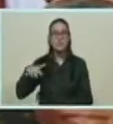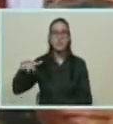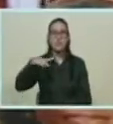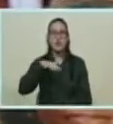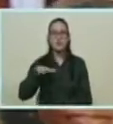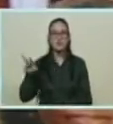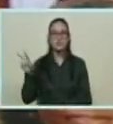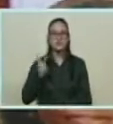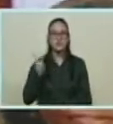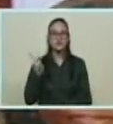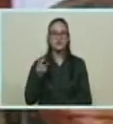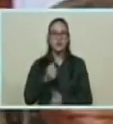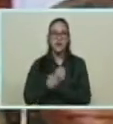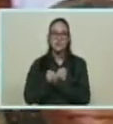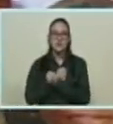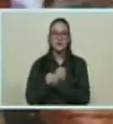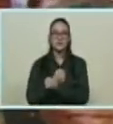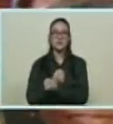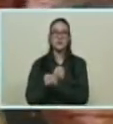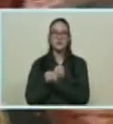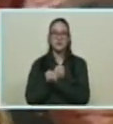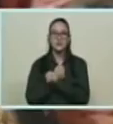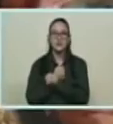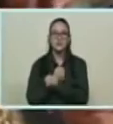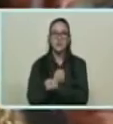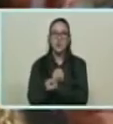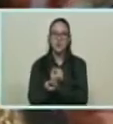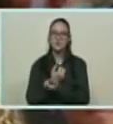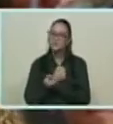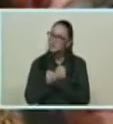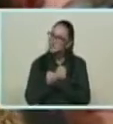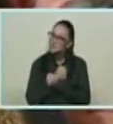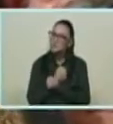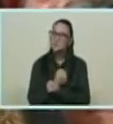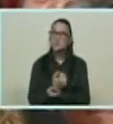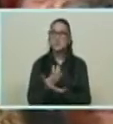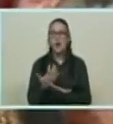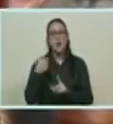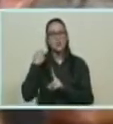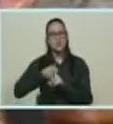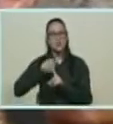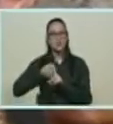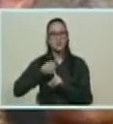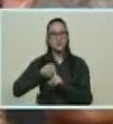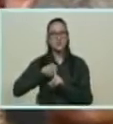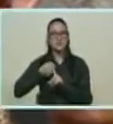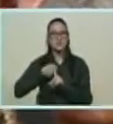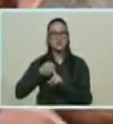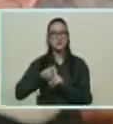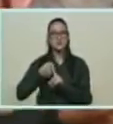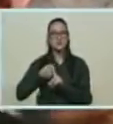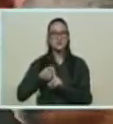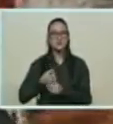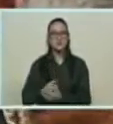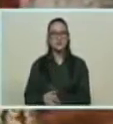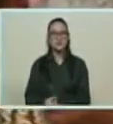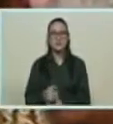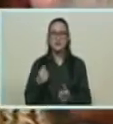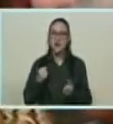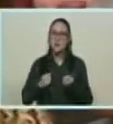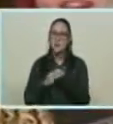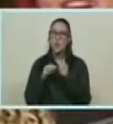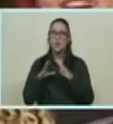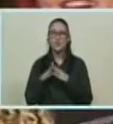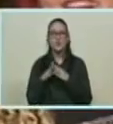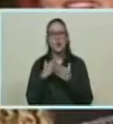nuestro amor, nuestra pasión por esta lucha y el apoyo total